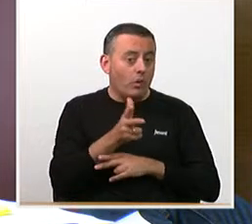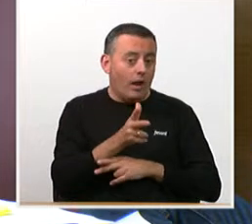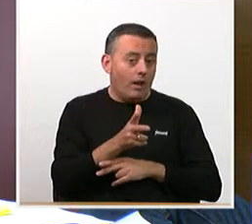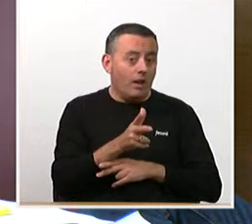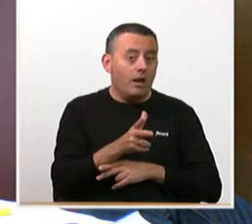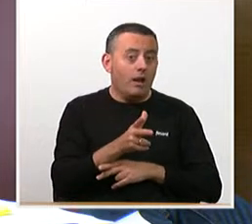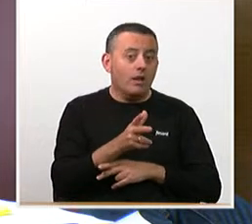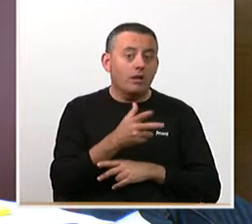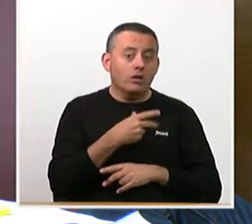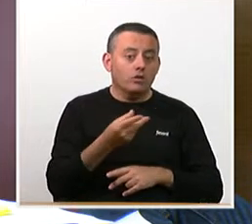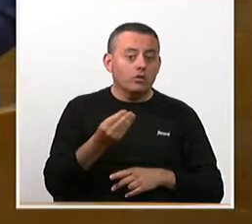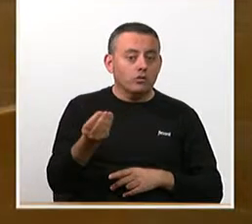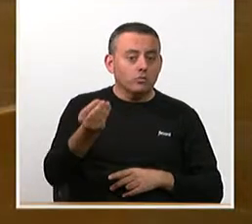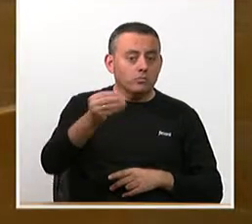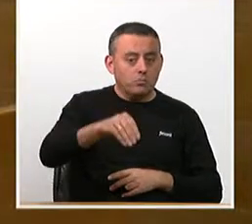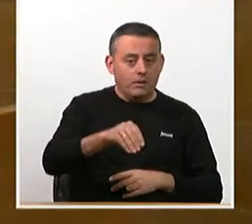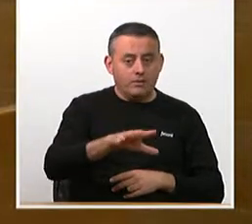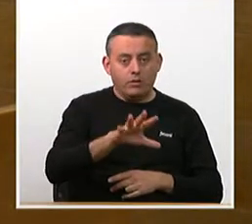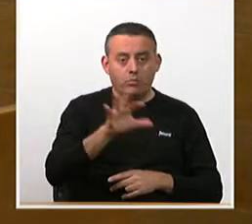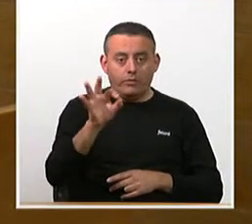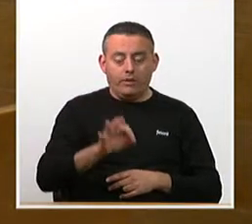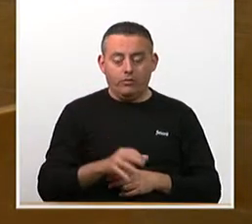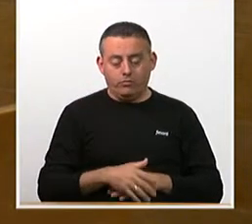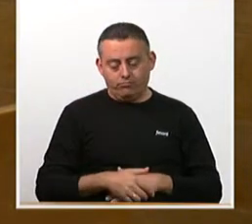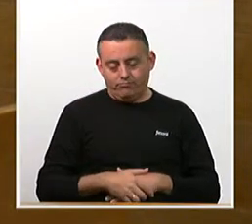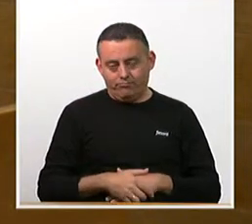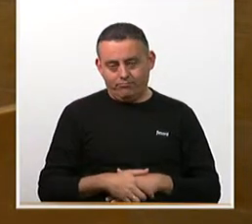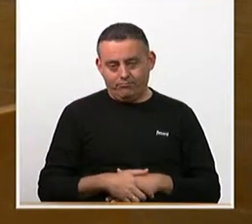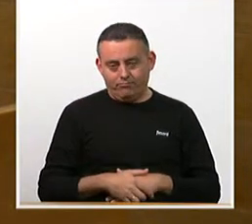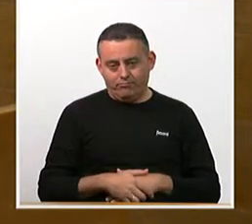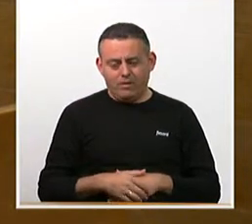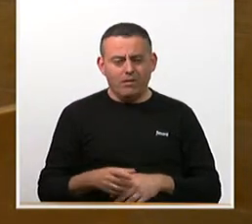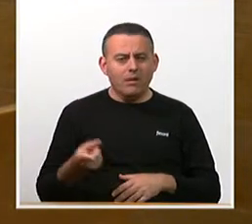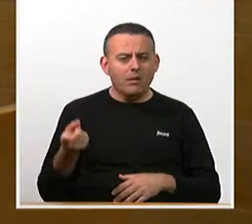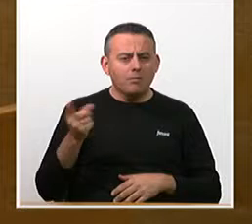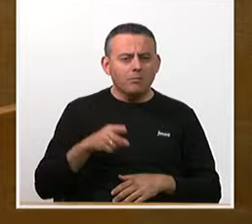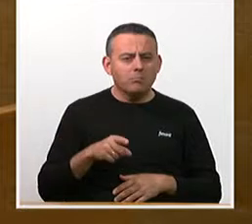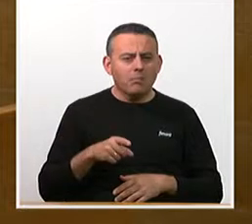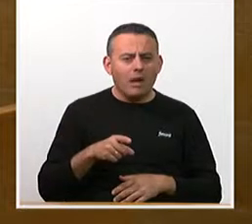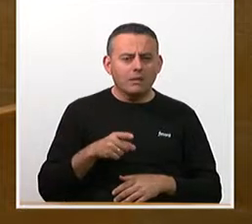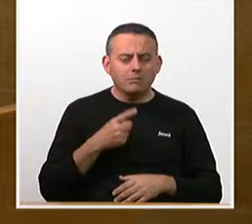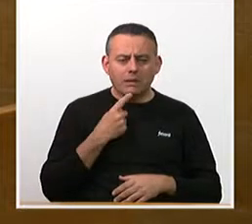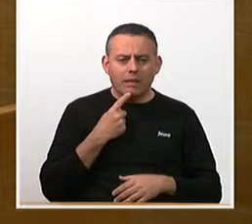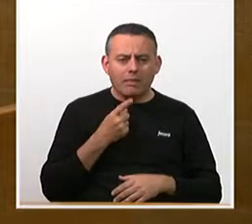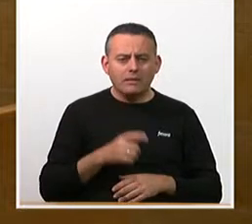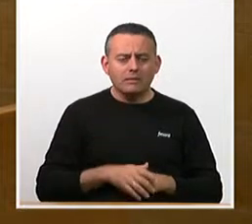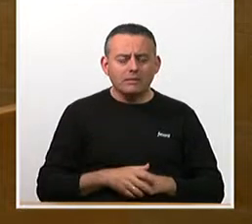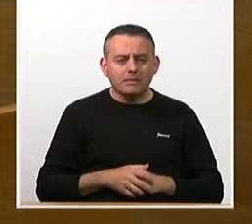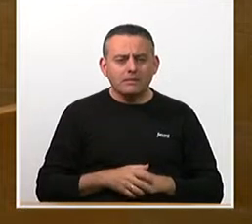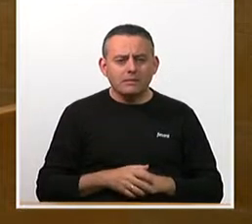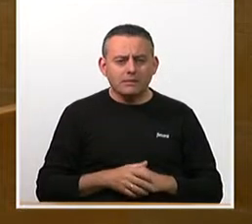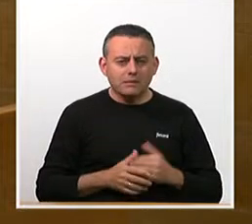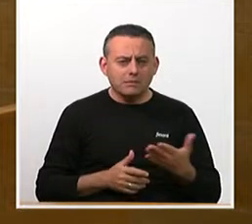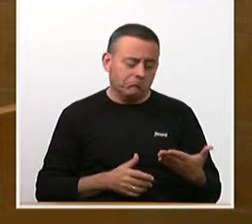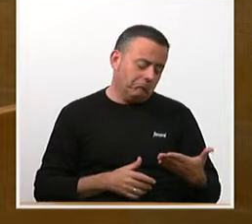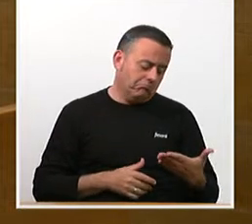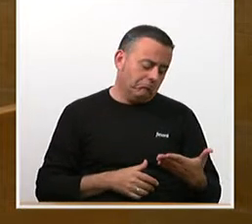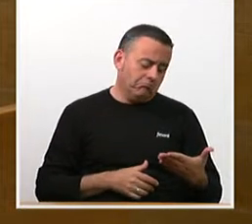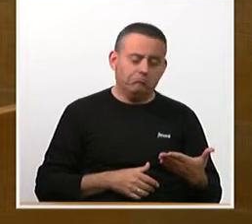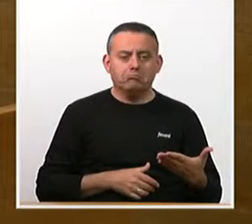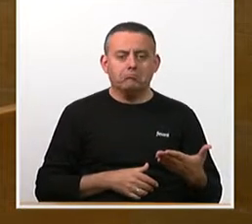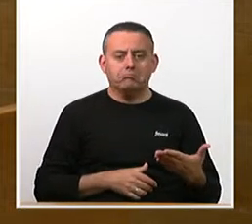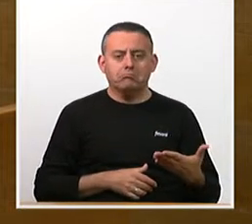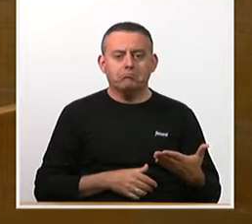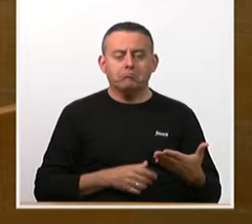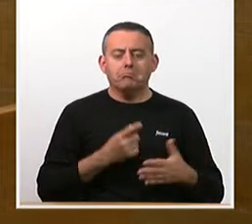presupuesto eh Qué más Qué más cosas me dice usted por aquí me